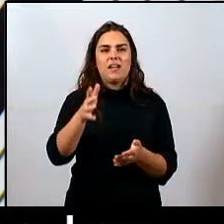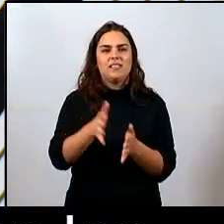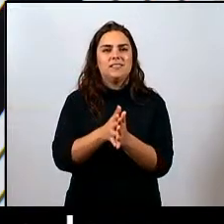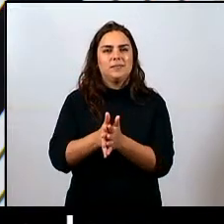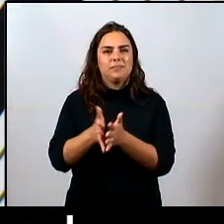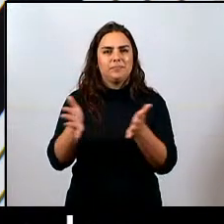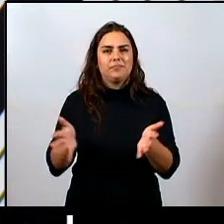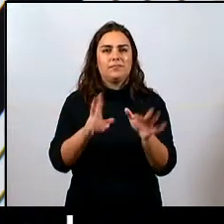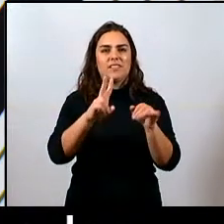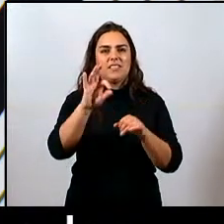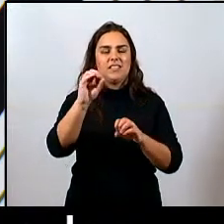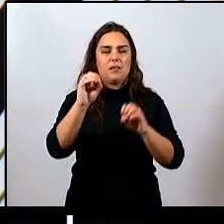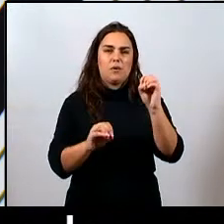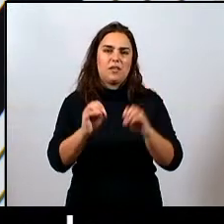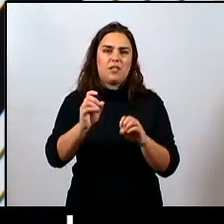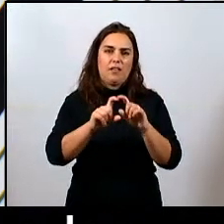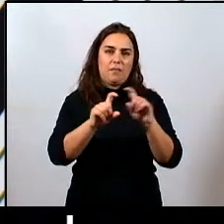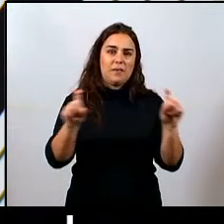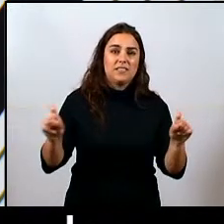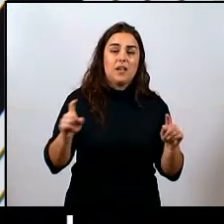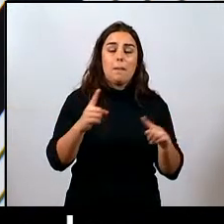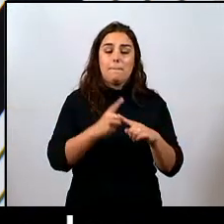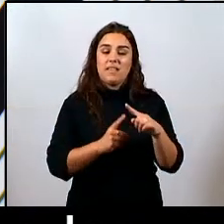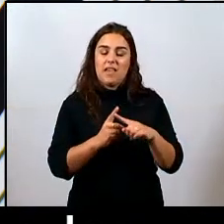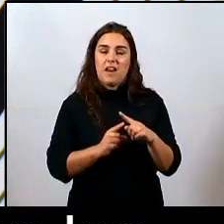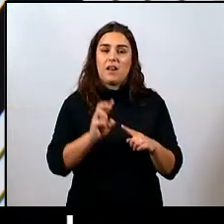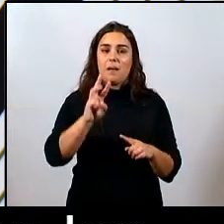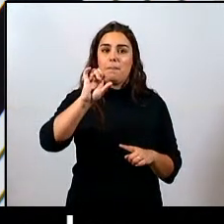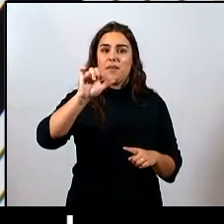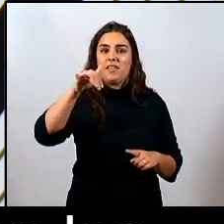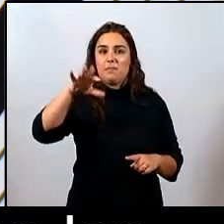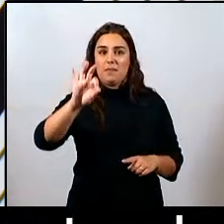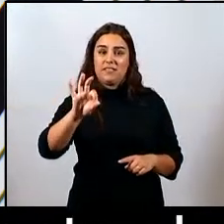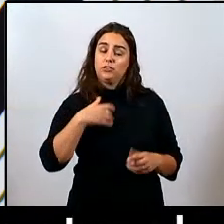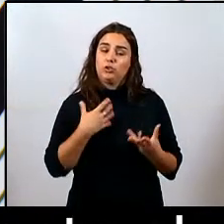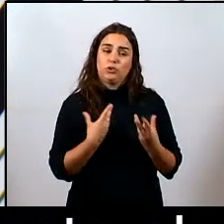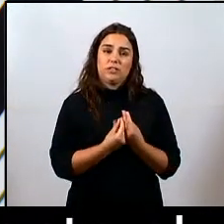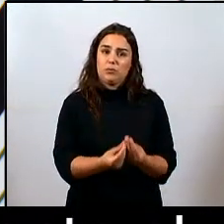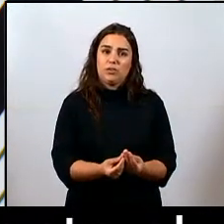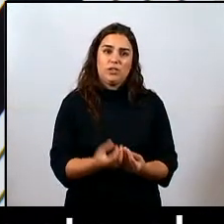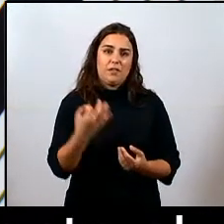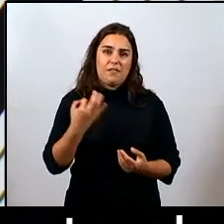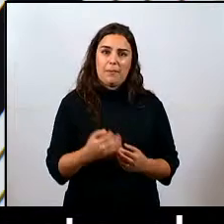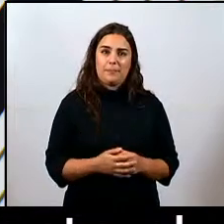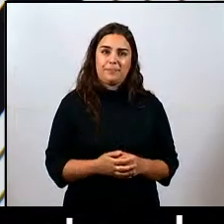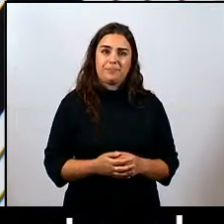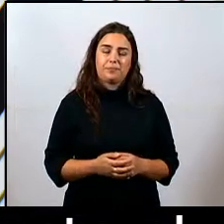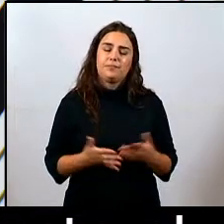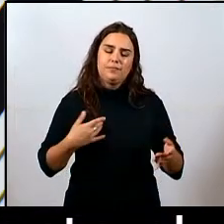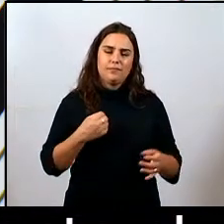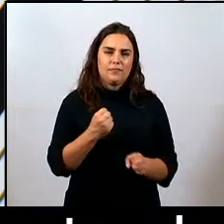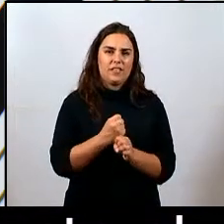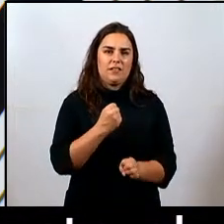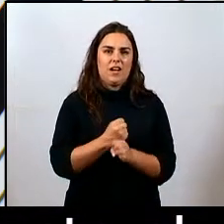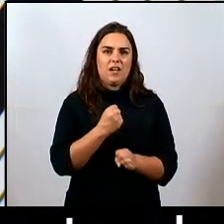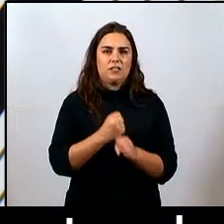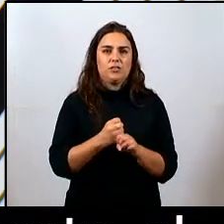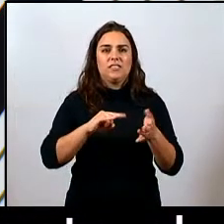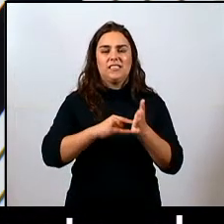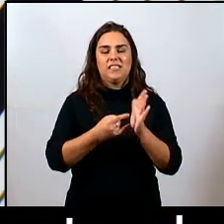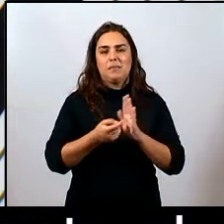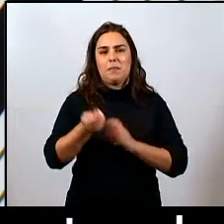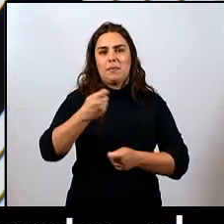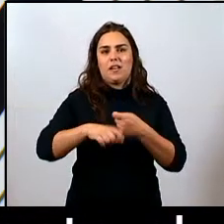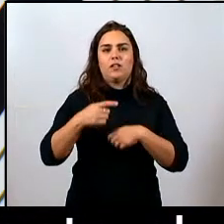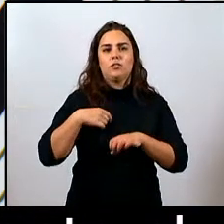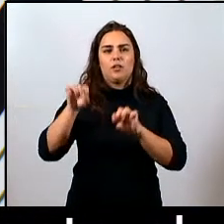El 70% de la empresa es pequeña y mediana empresa, pymes. Tenemos que estar con ellos. Y vamos a seguir trabajando en esta unidad de mercado que defendemos